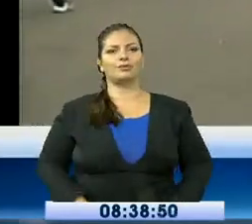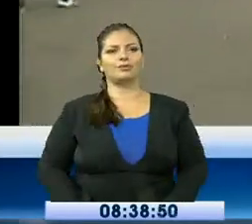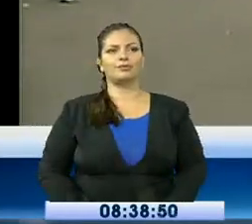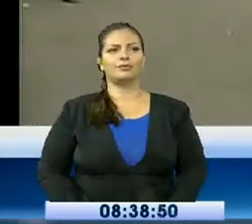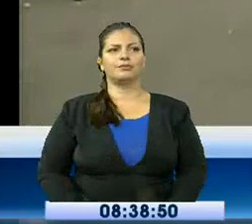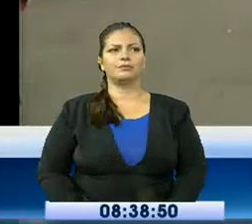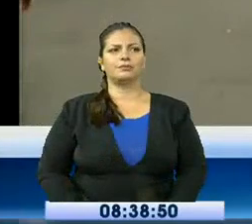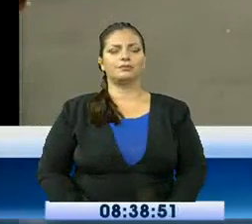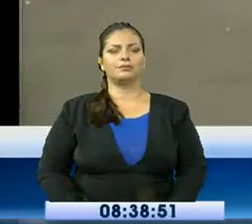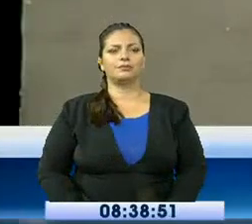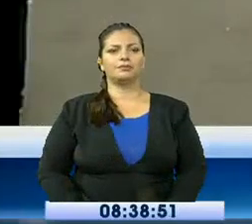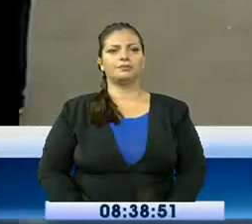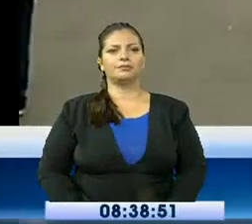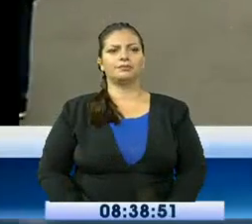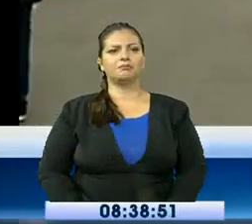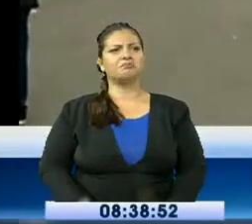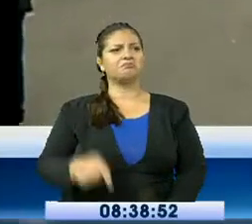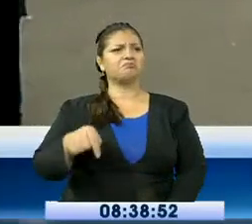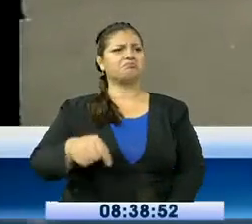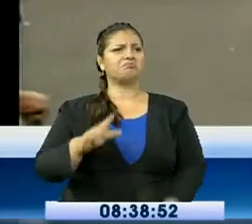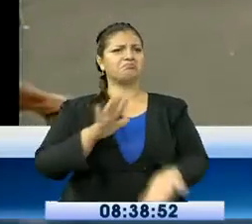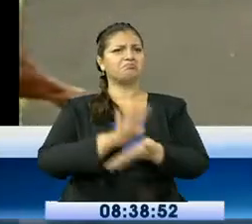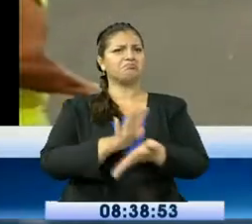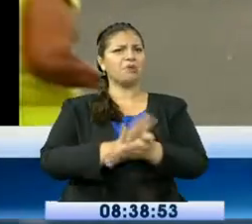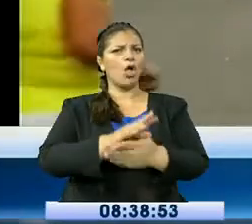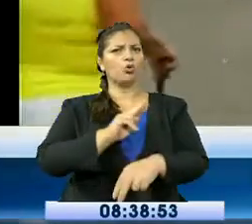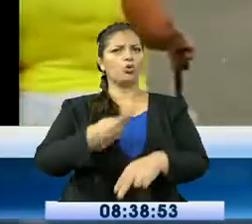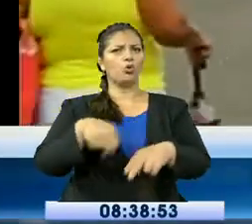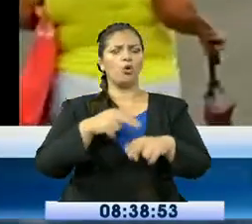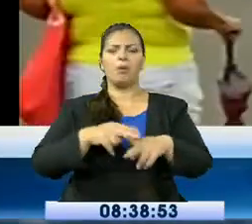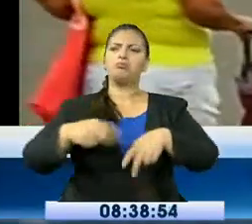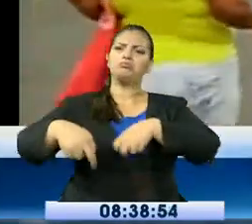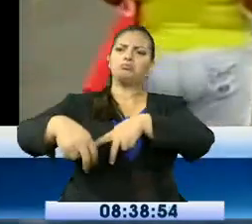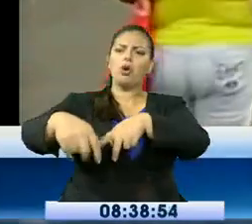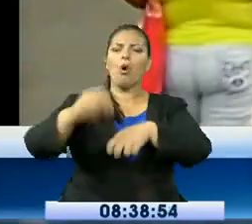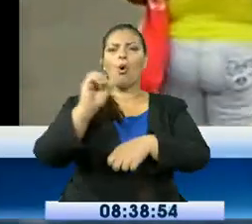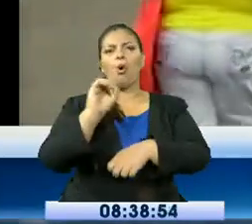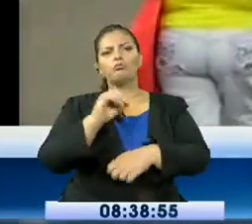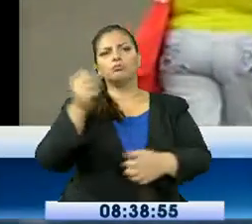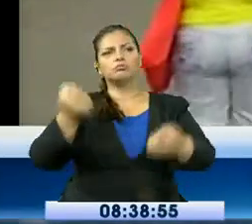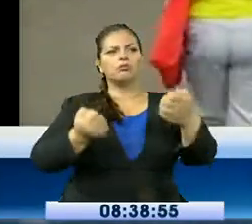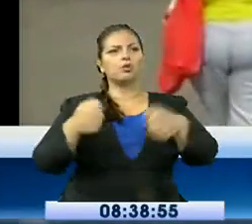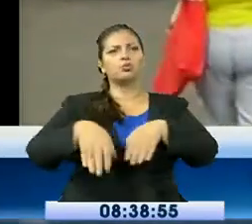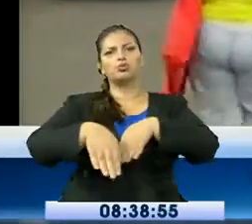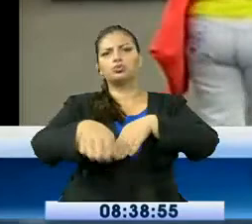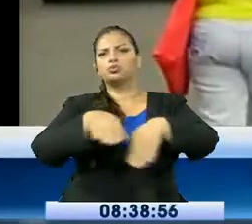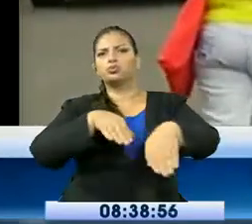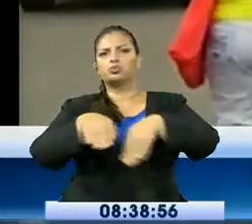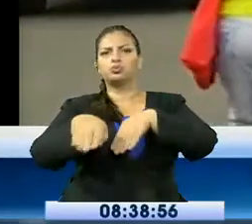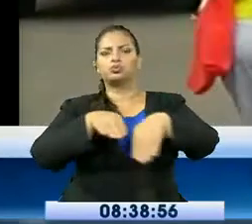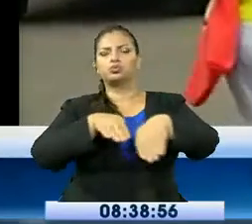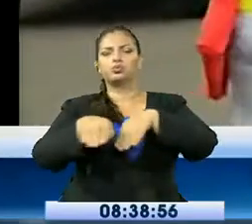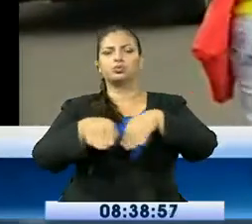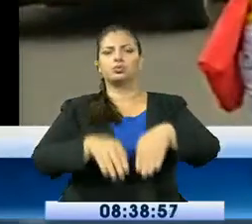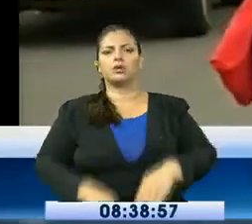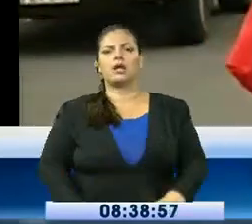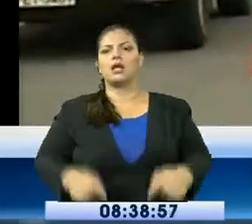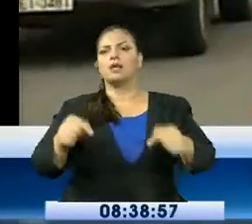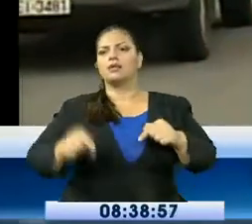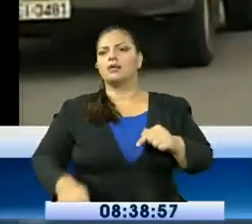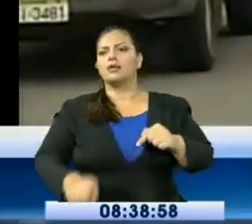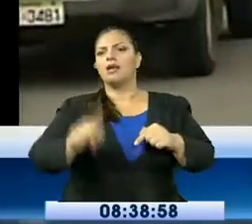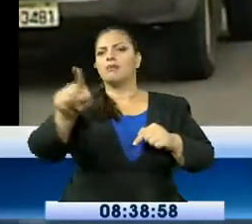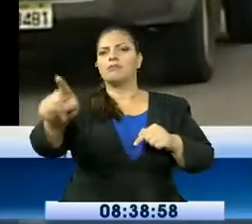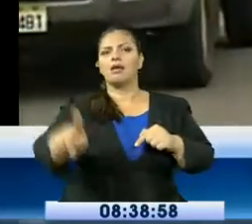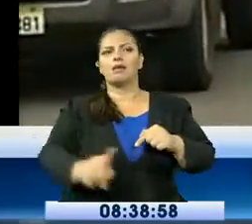manera normal sin embargo los vehículos también están siendo eh revisados en varios puntos de acceso no solamente donde yo me encuentro sino en varios puntos de acceso